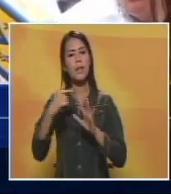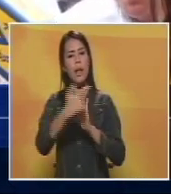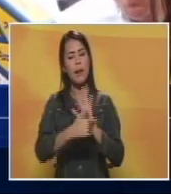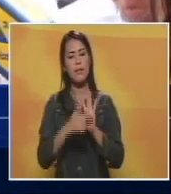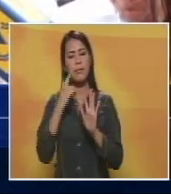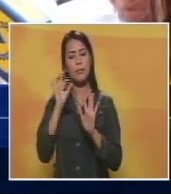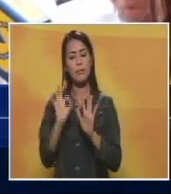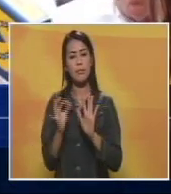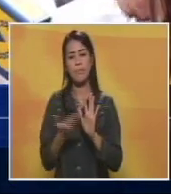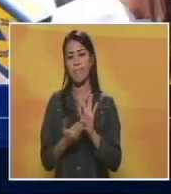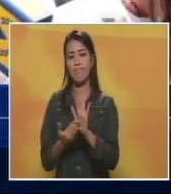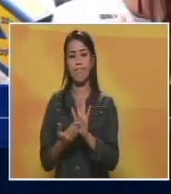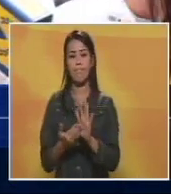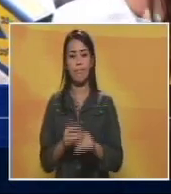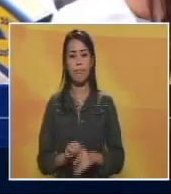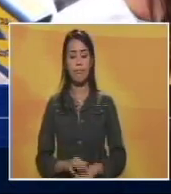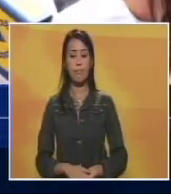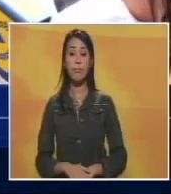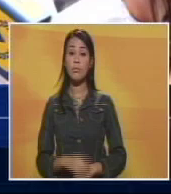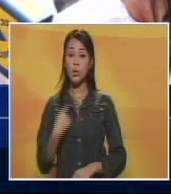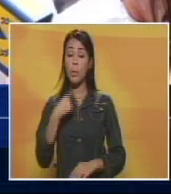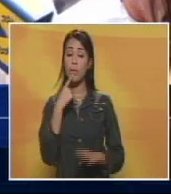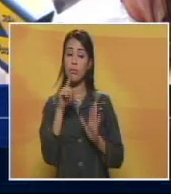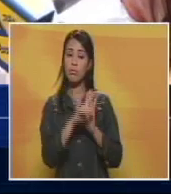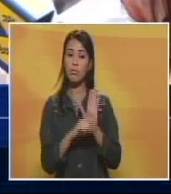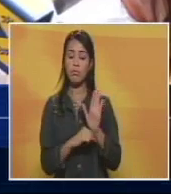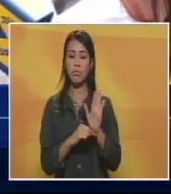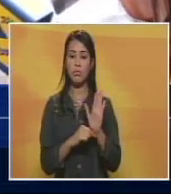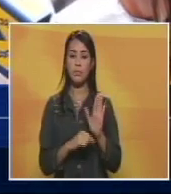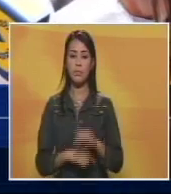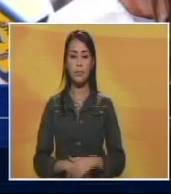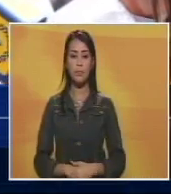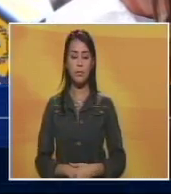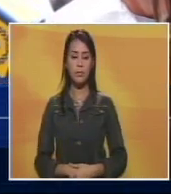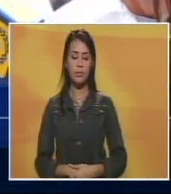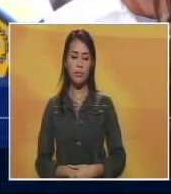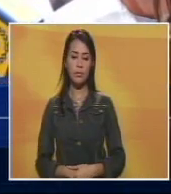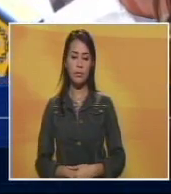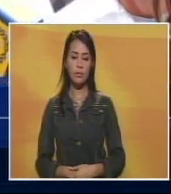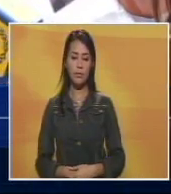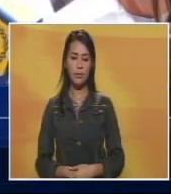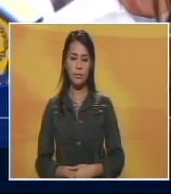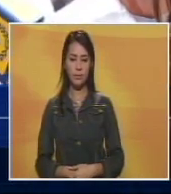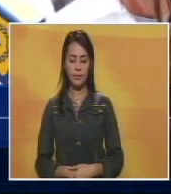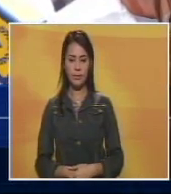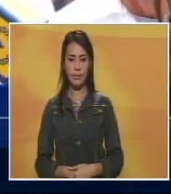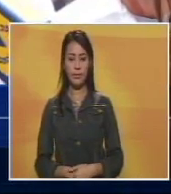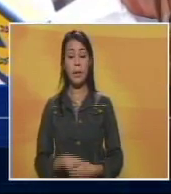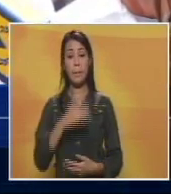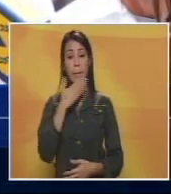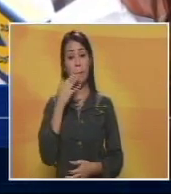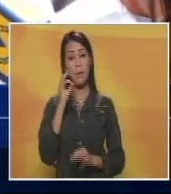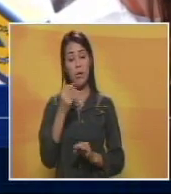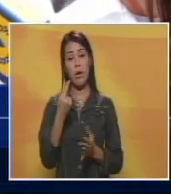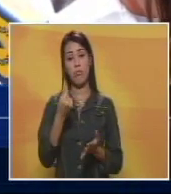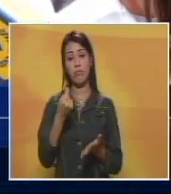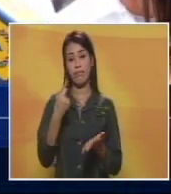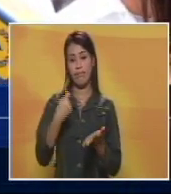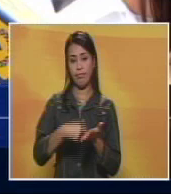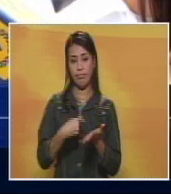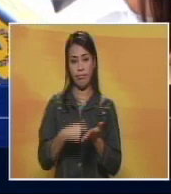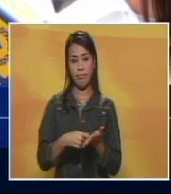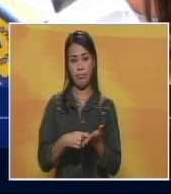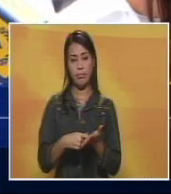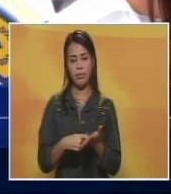materia prima no sale convertida, tal como establece la norma, en producto terminado. Entonces consideramos que para poder mejorar nuestro salario y atribuir de